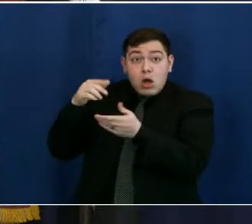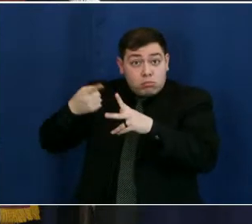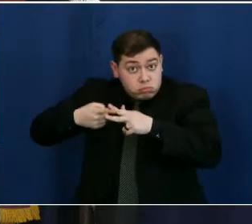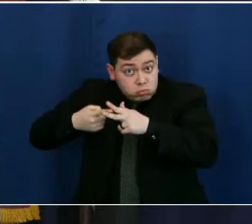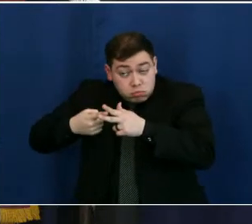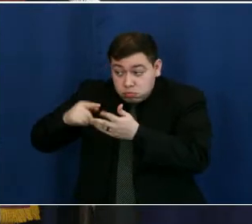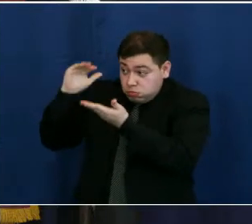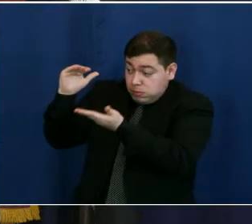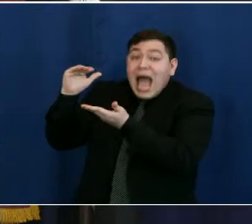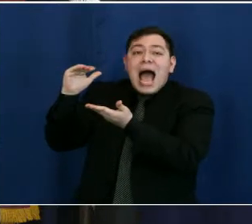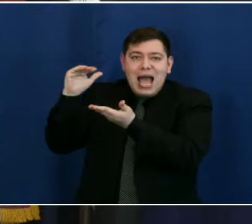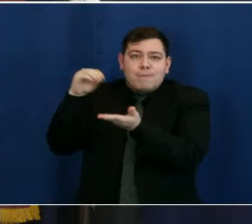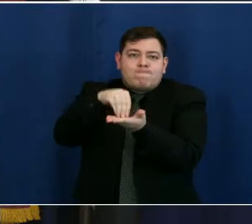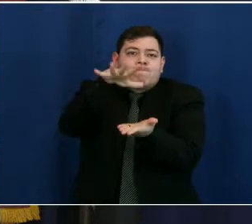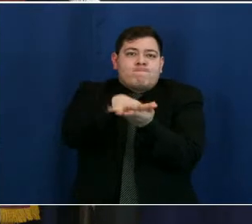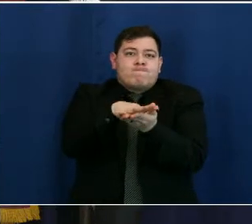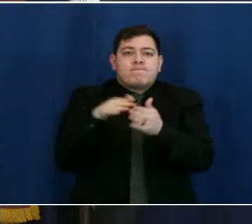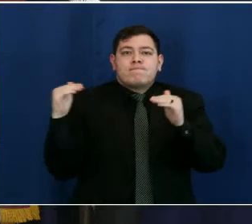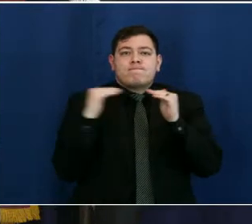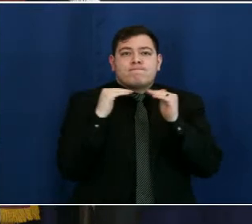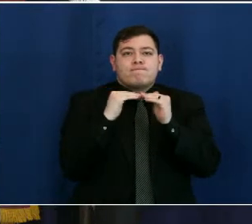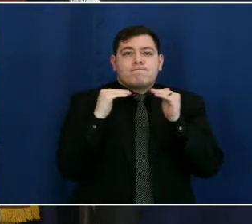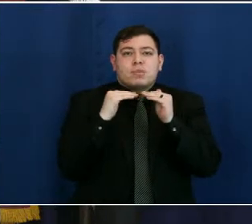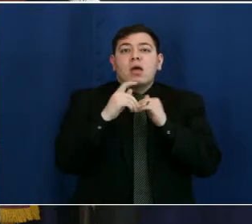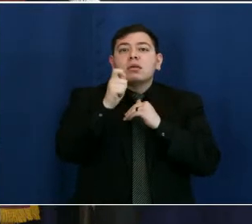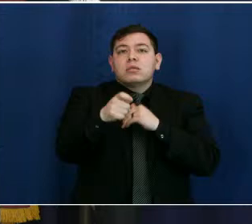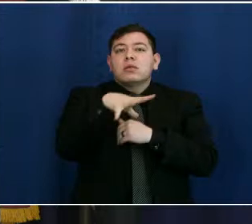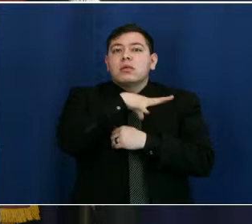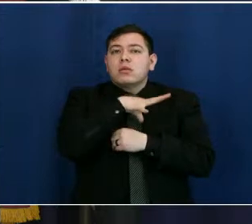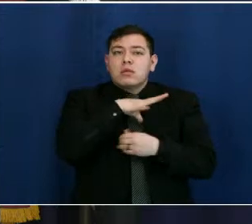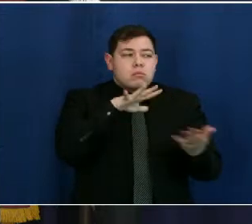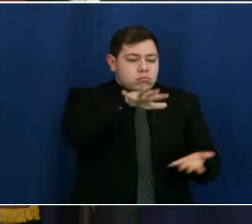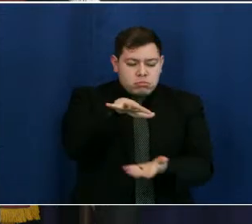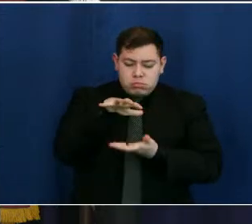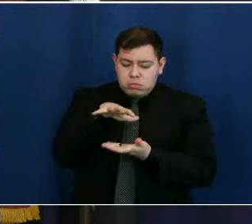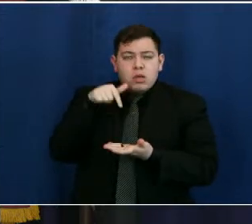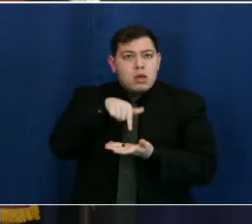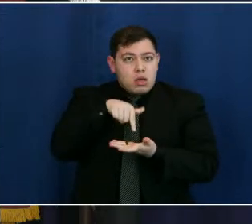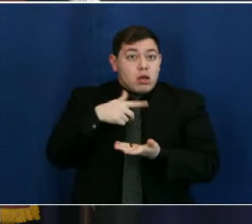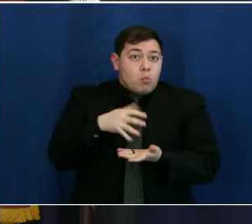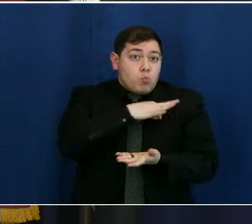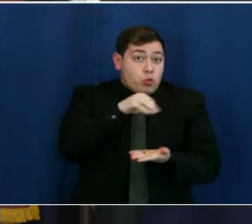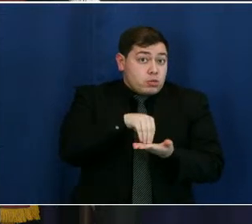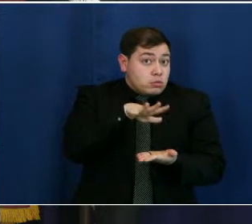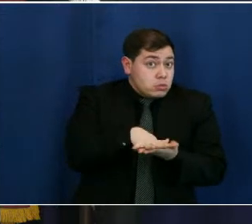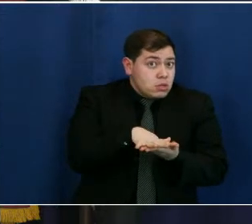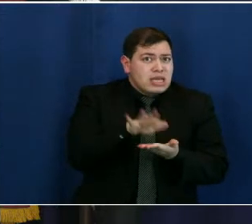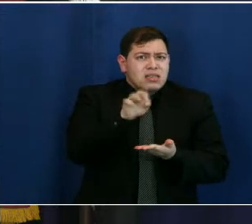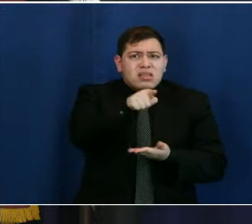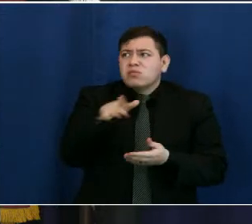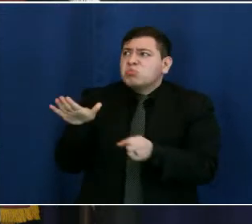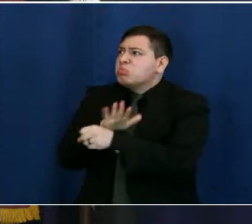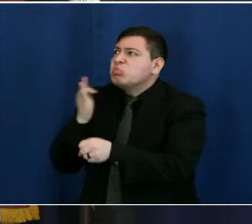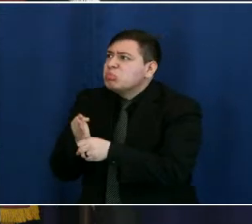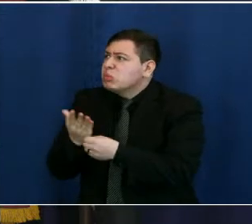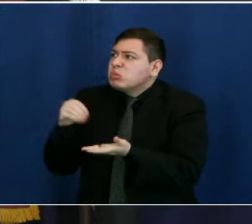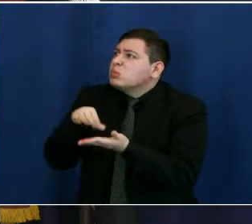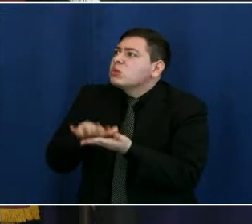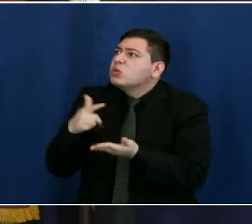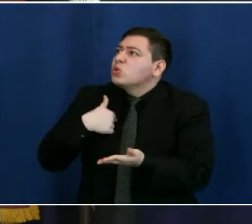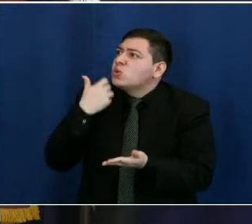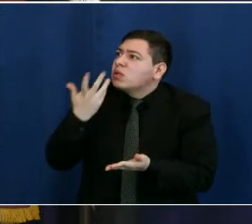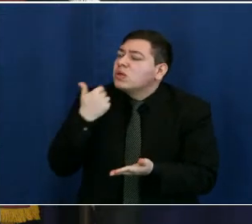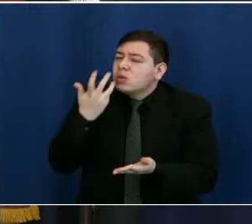queremos hacer es cancelar las citas que puedan hacer nuestras comunidades, porque sabemos que están teniendo una gran